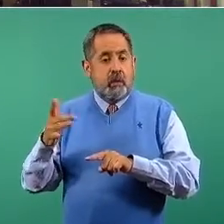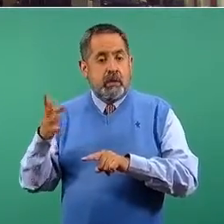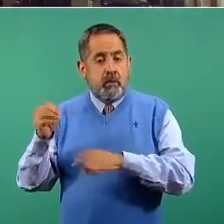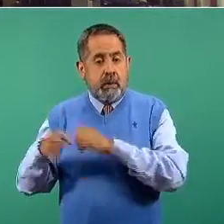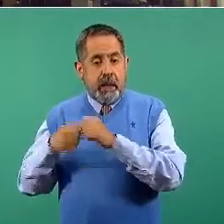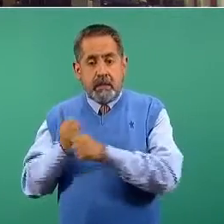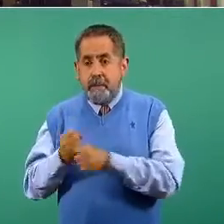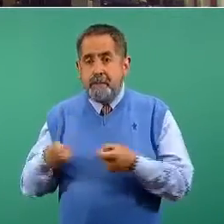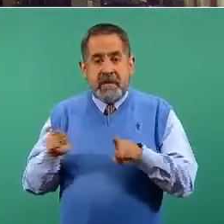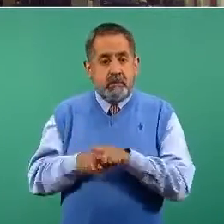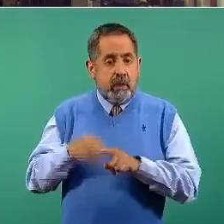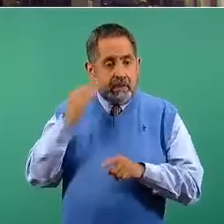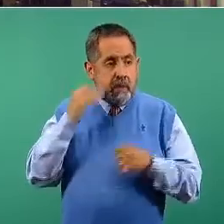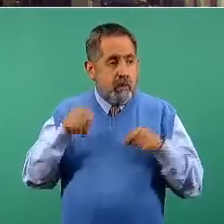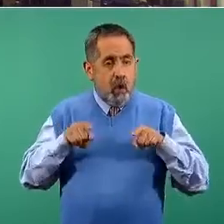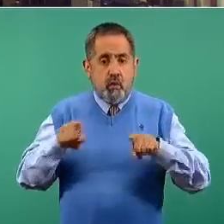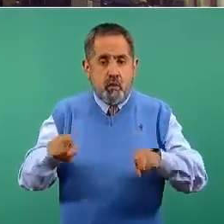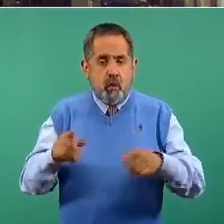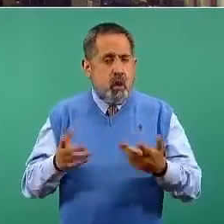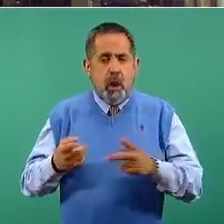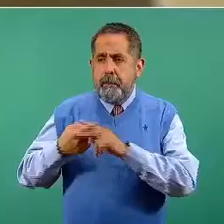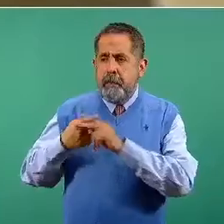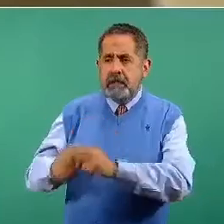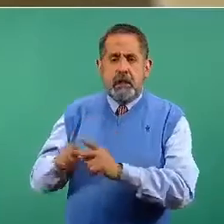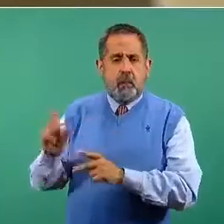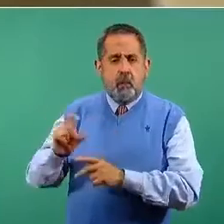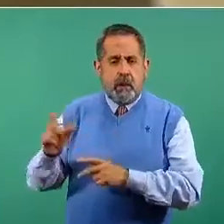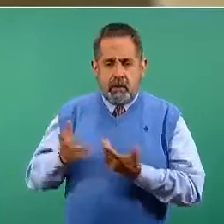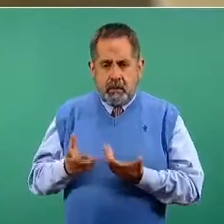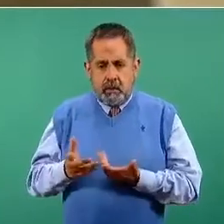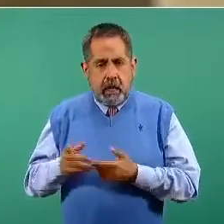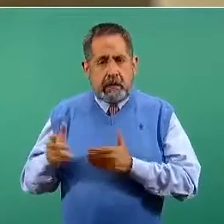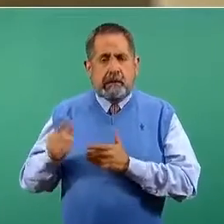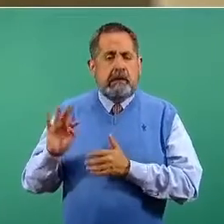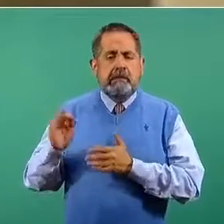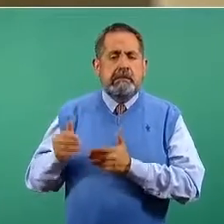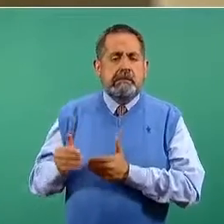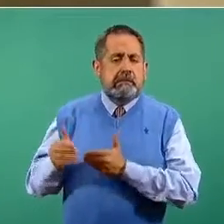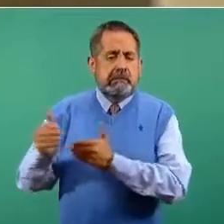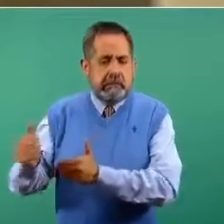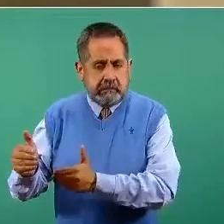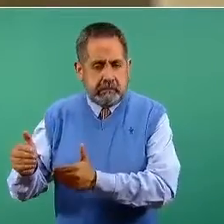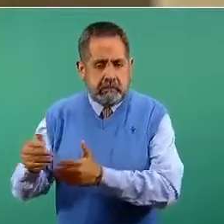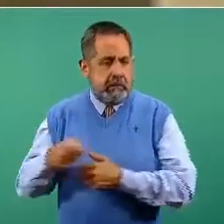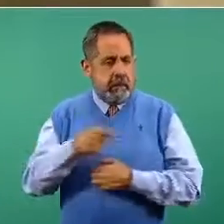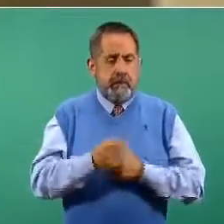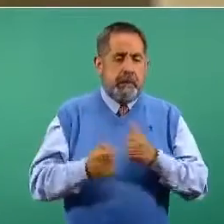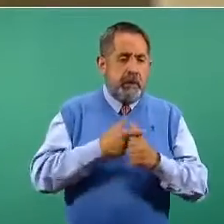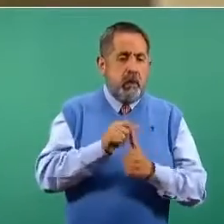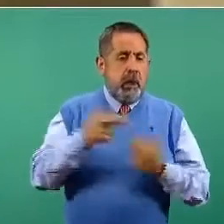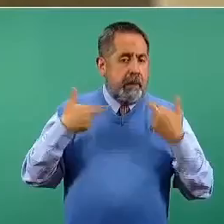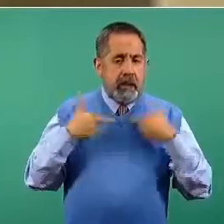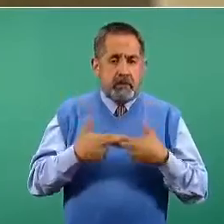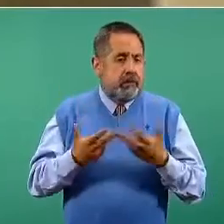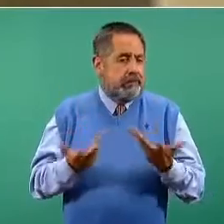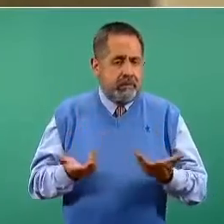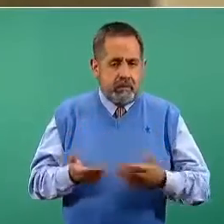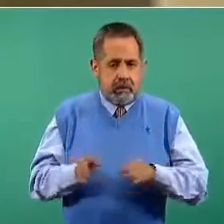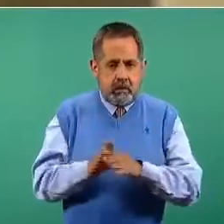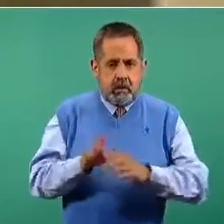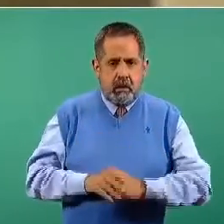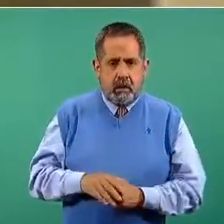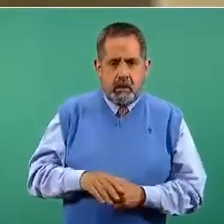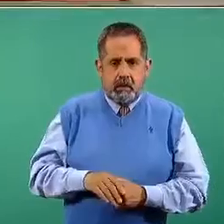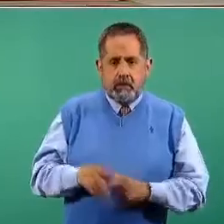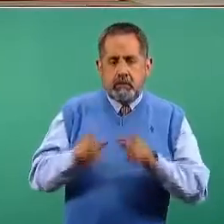antes, cuándo va a empezar la de los 50 a 59 años, y si esta se va a retrasar un poco por la de los maestros, ¿no?